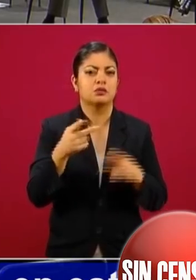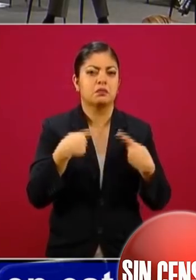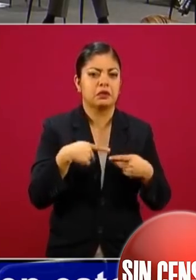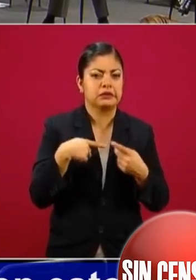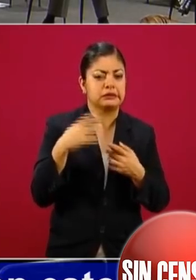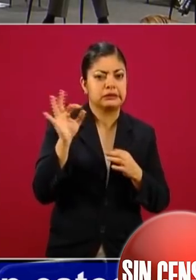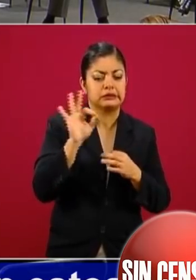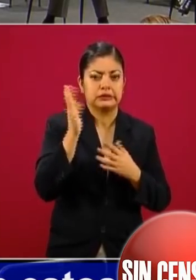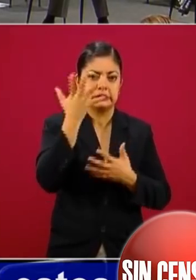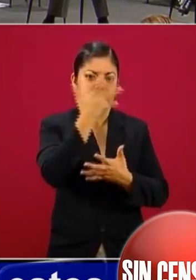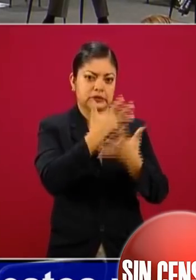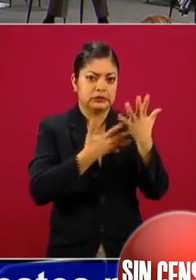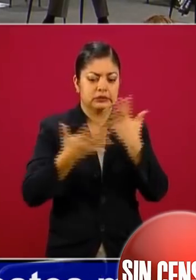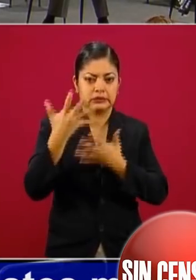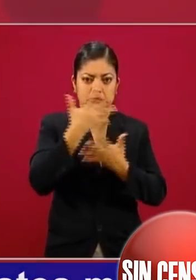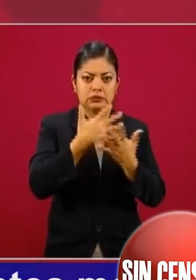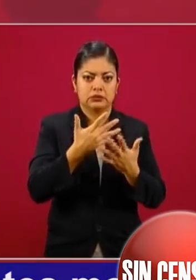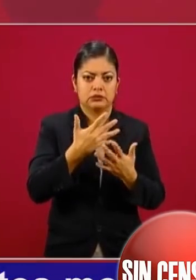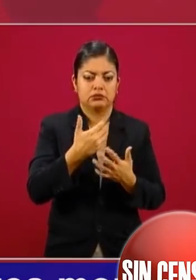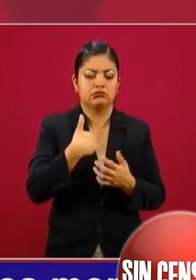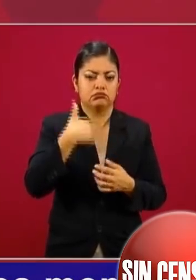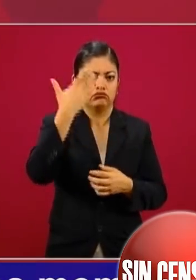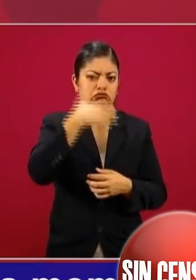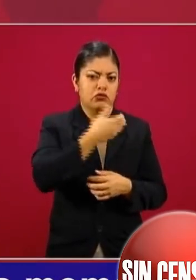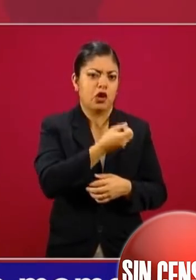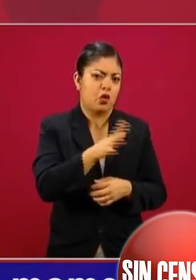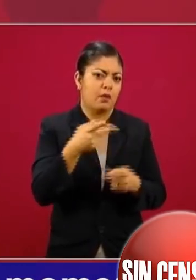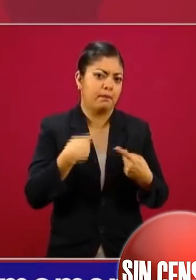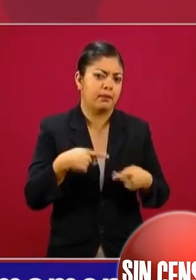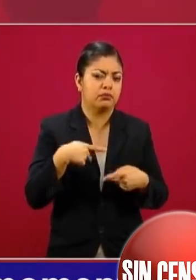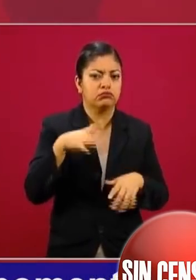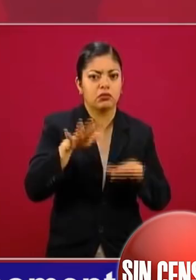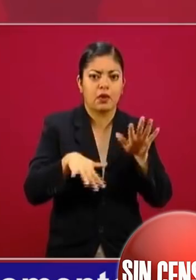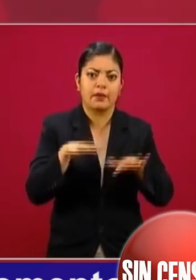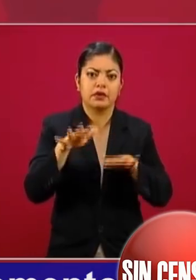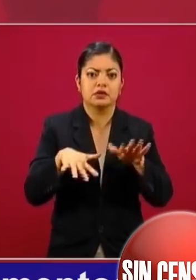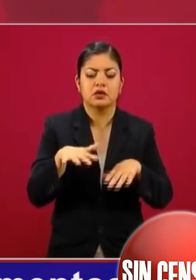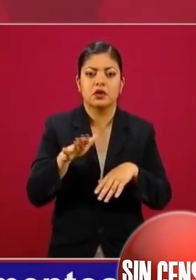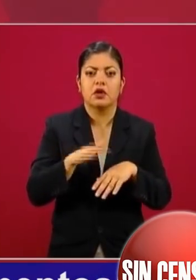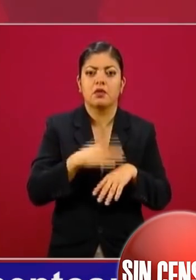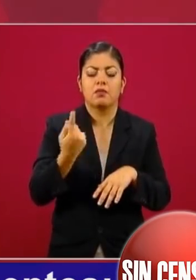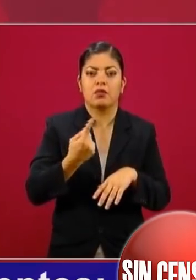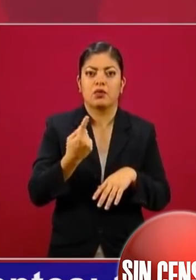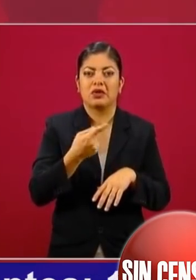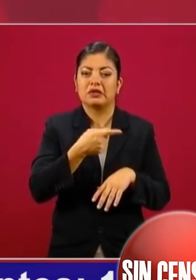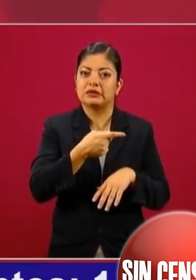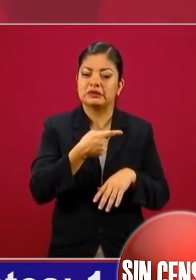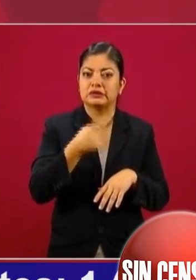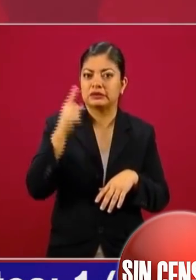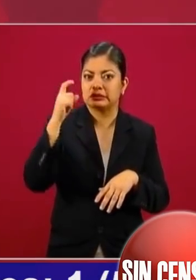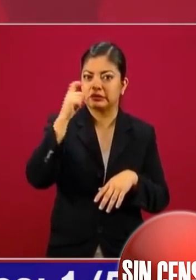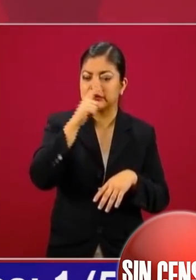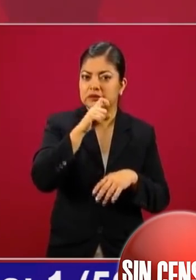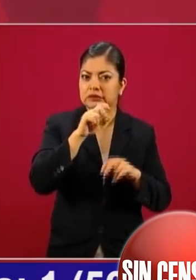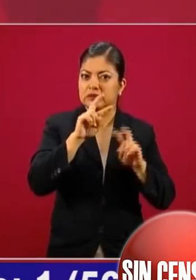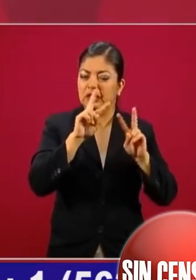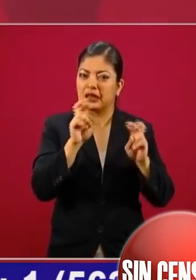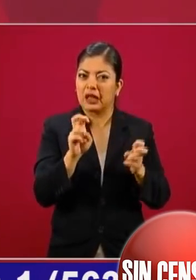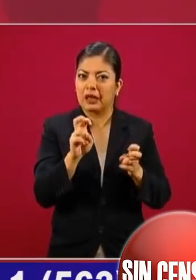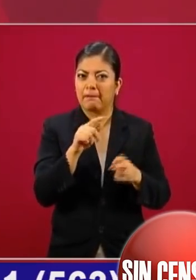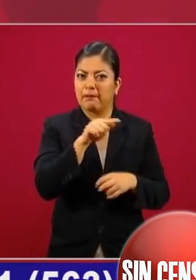Yo pienso que las personas de buena voluntad, a veces es porque es un tema muy aparentemente